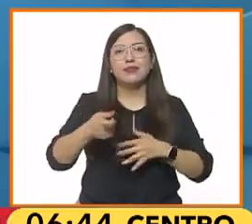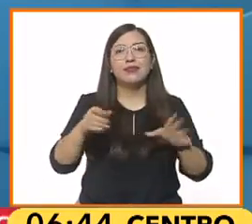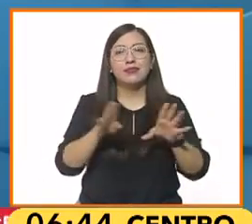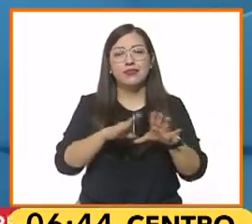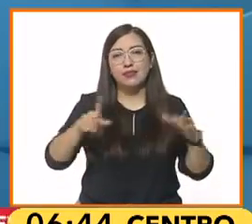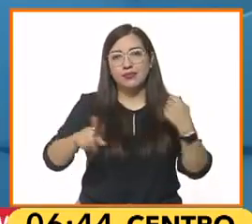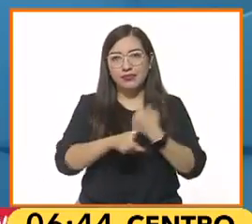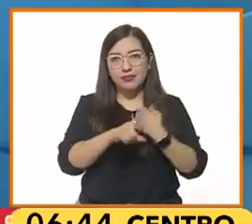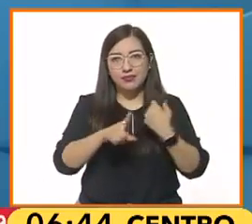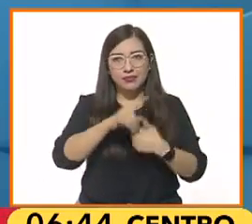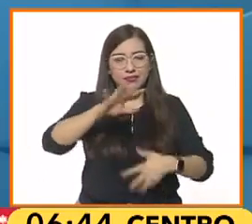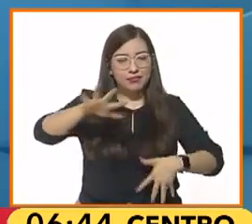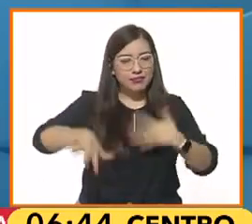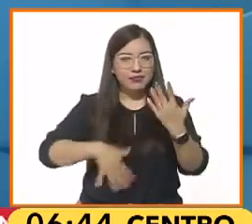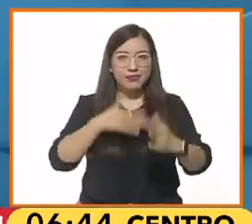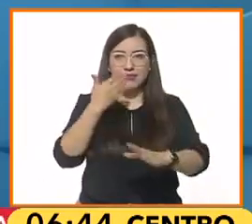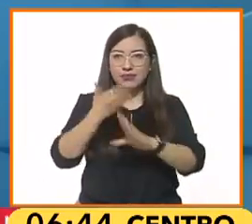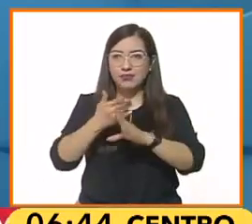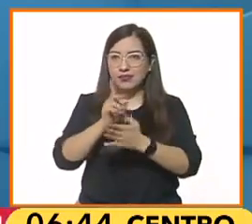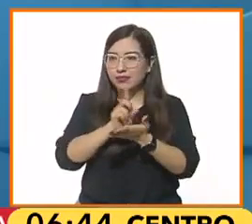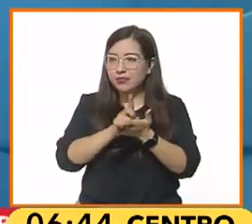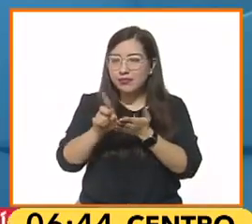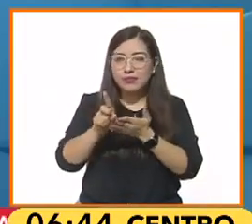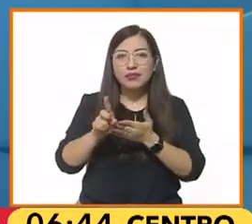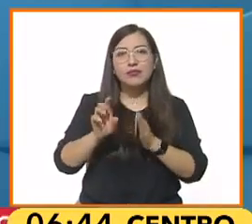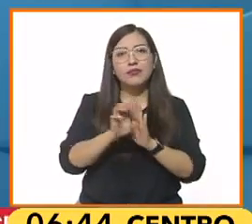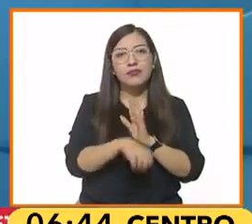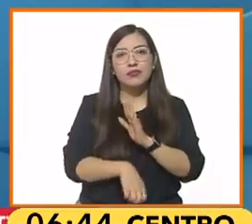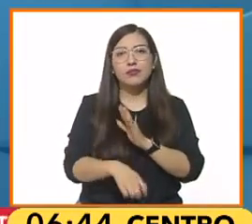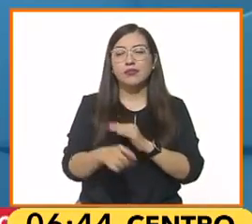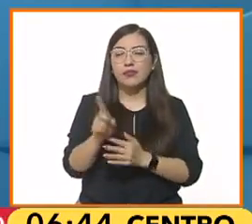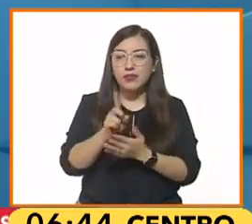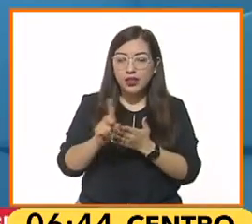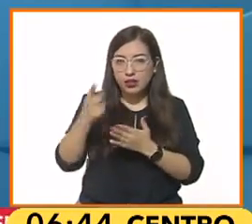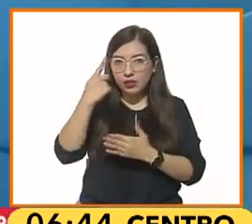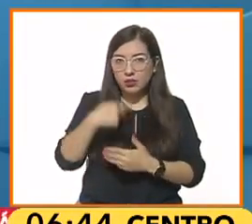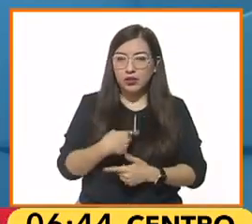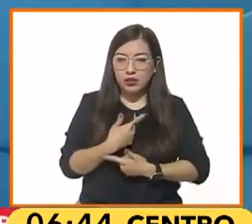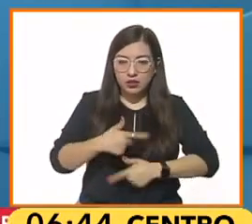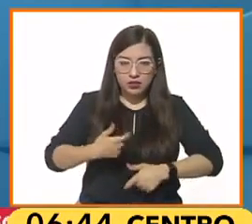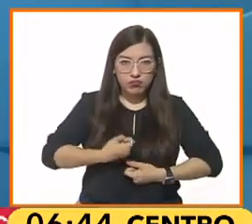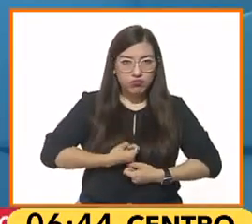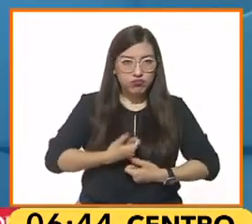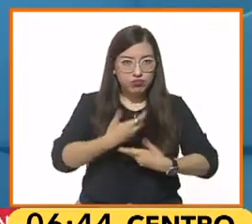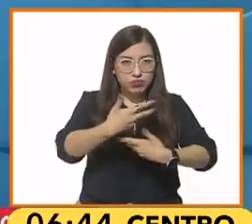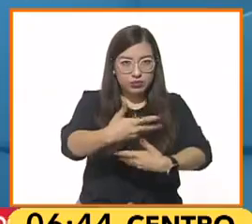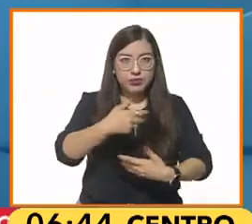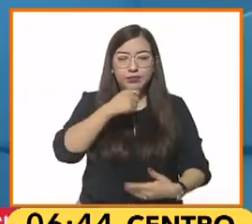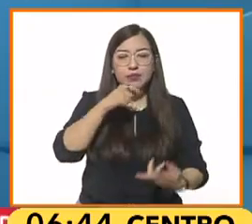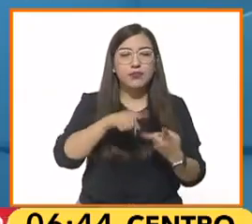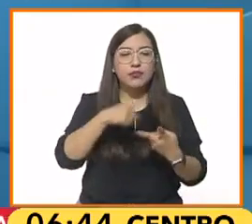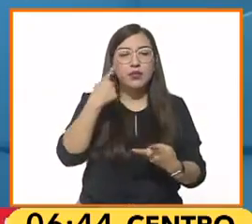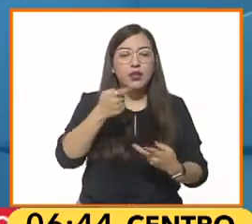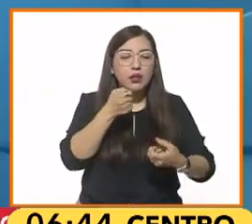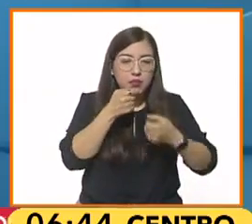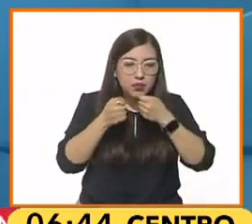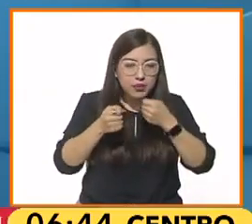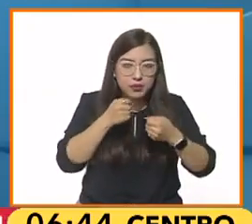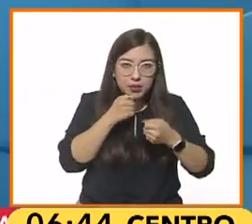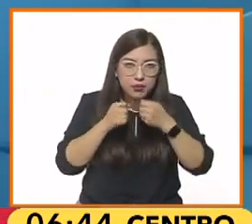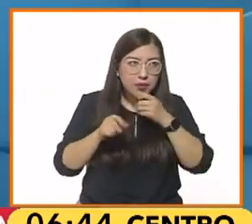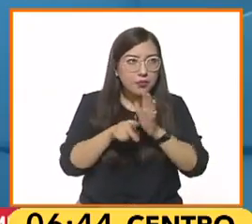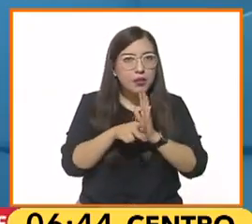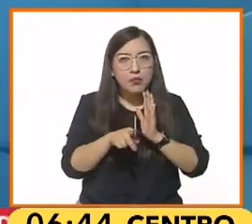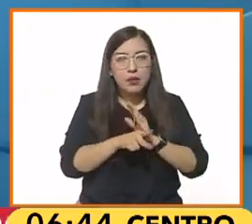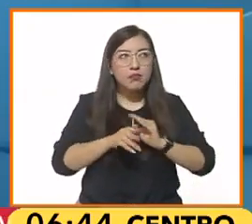y libertades civiles, particularmente el derecho a la libertad de expresión, el derecho a la libertad de prensa y una serie de cosas